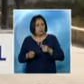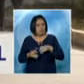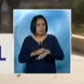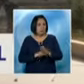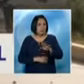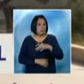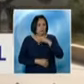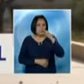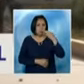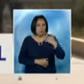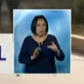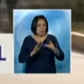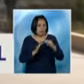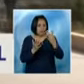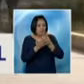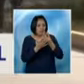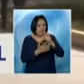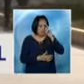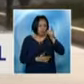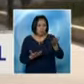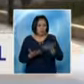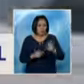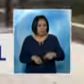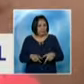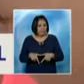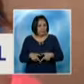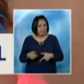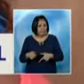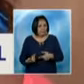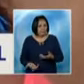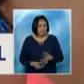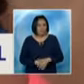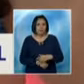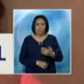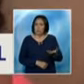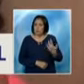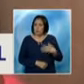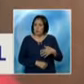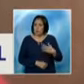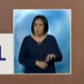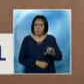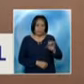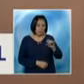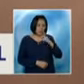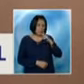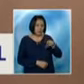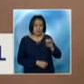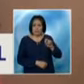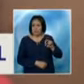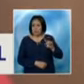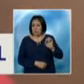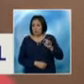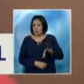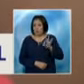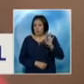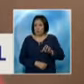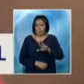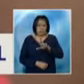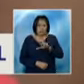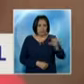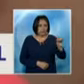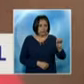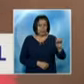droga al penal de Tumbes, escondida en sus partes íntimas. A Santos Inés Curay Guamán se le halló cerca de 300